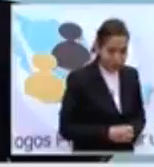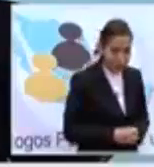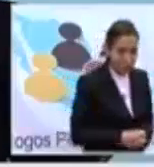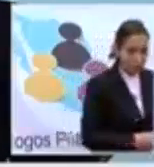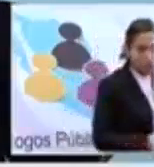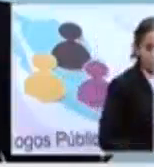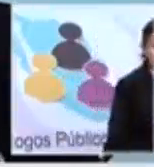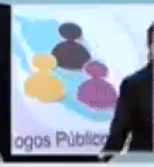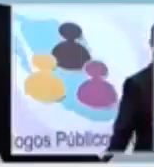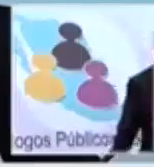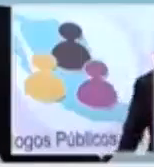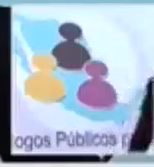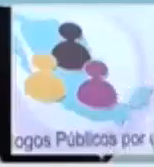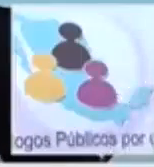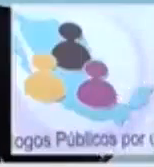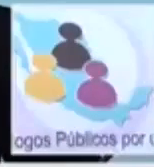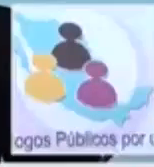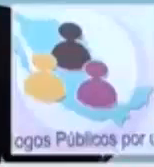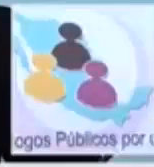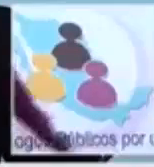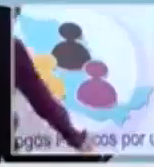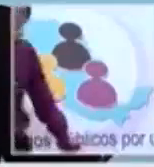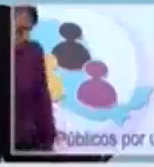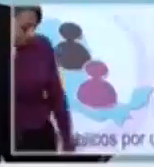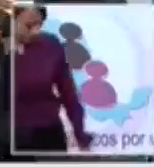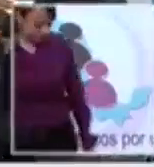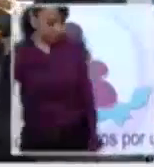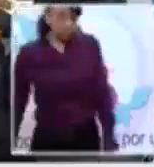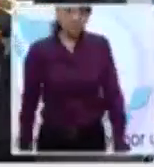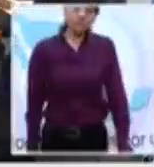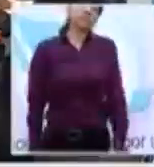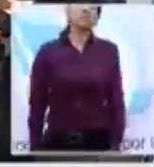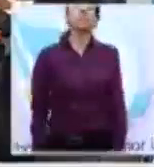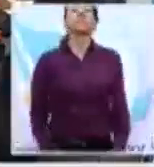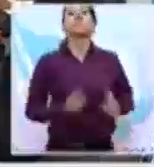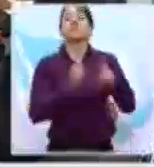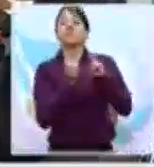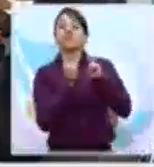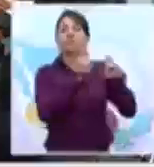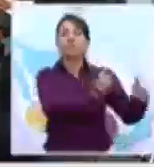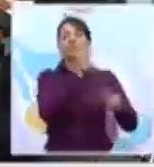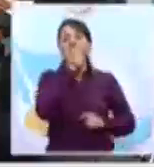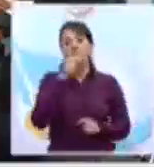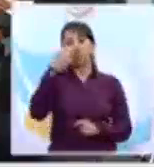la palabra Mauricio García. Adelante, Mauricio, gracias. Sí, muy bien.